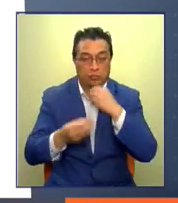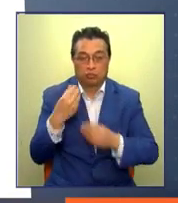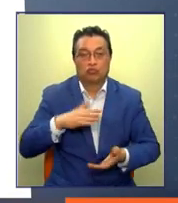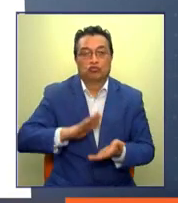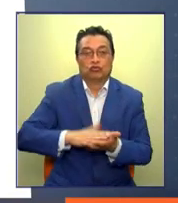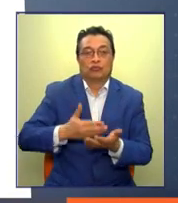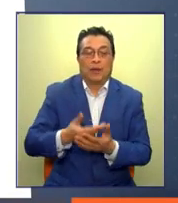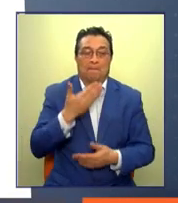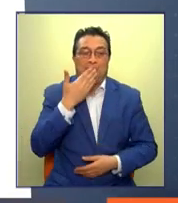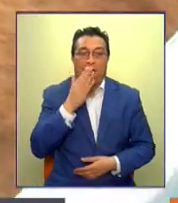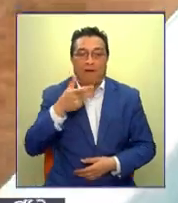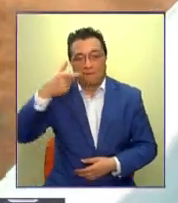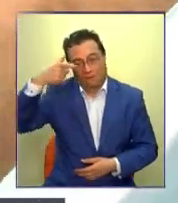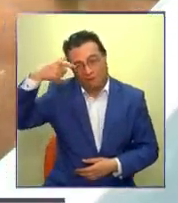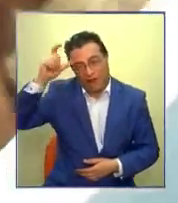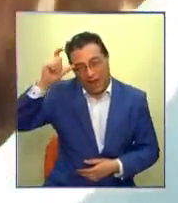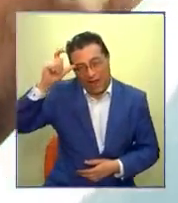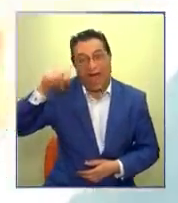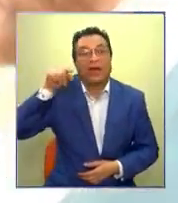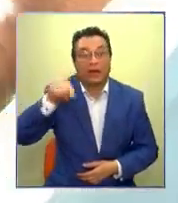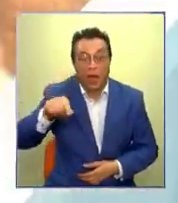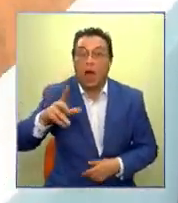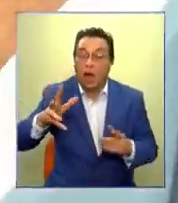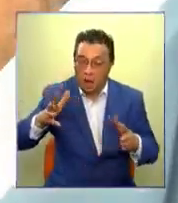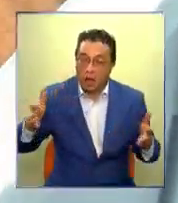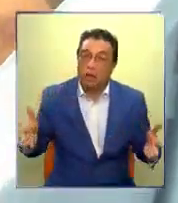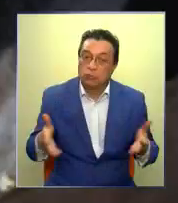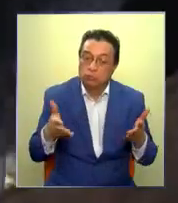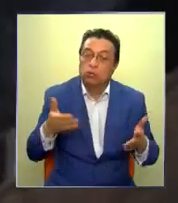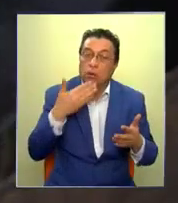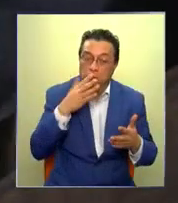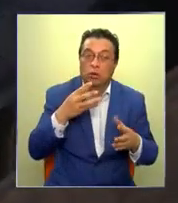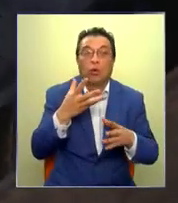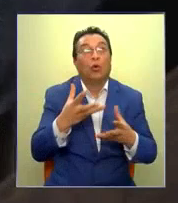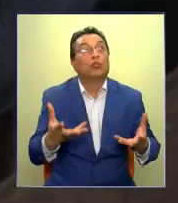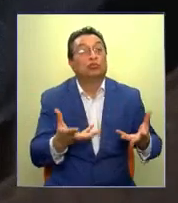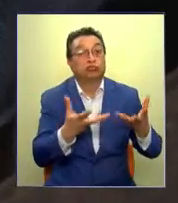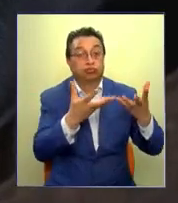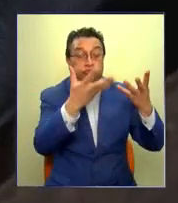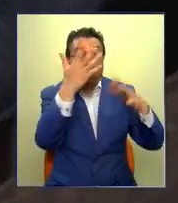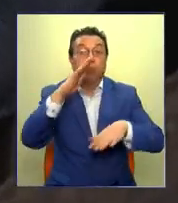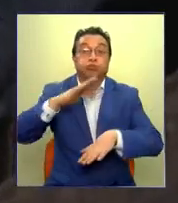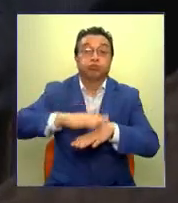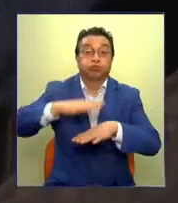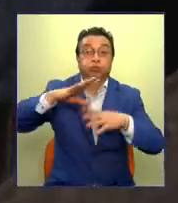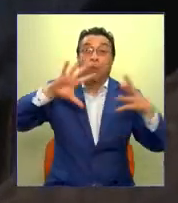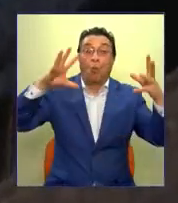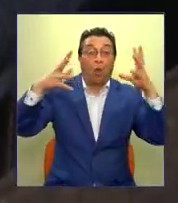así disminuir desde la ganadería las emisiones que favorecen el calentamiento global.